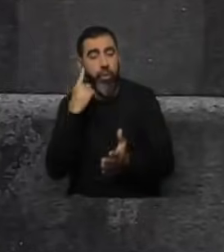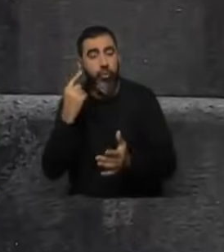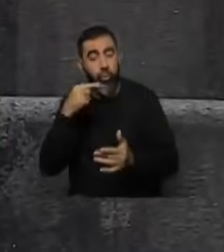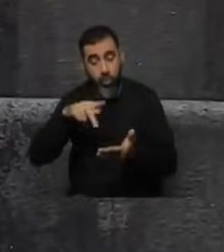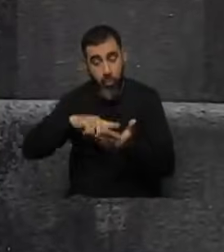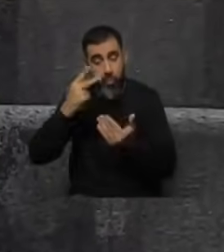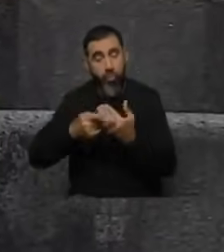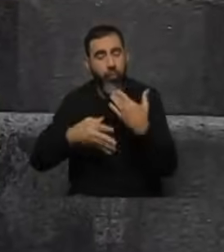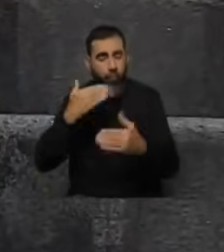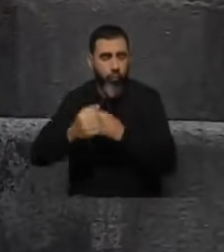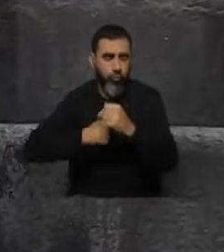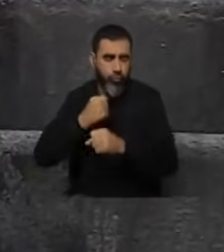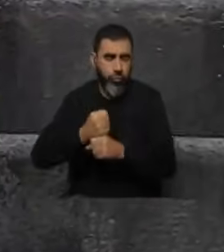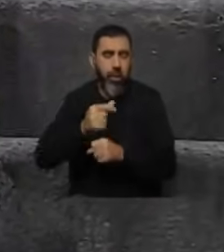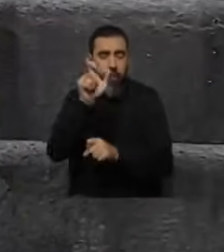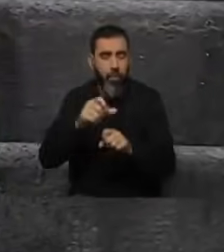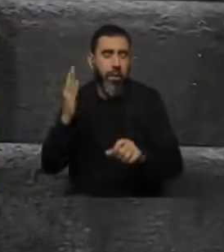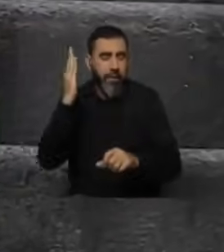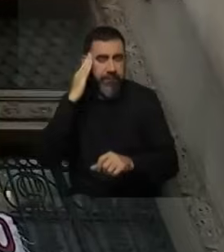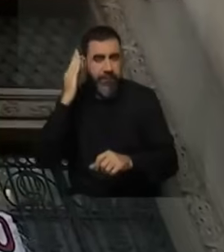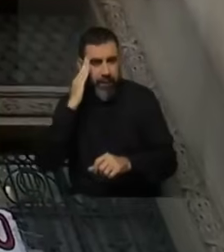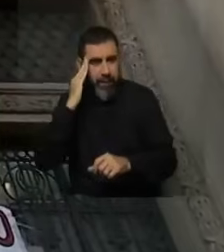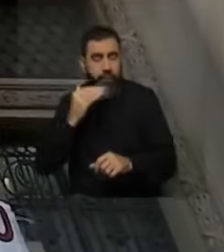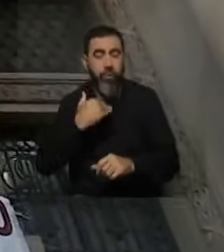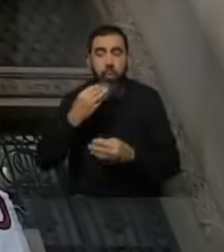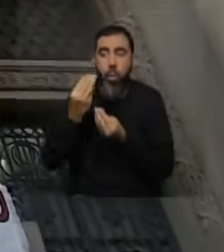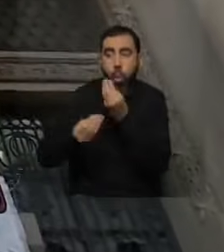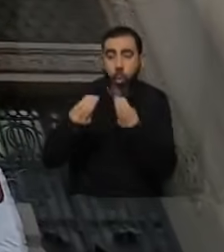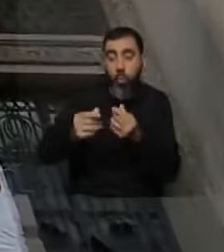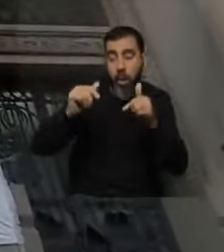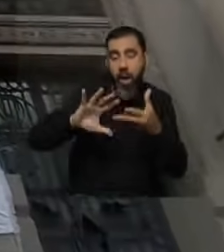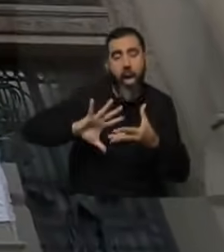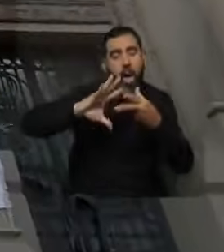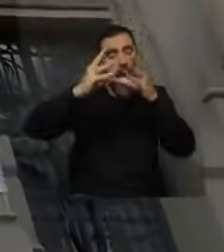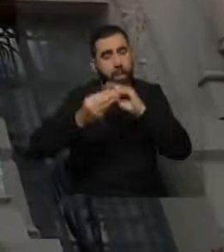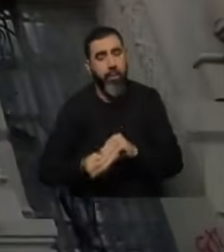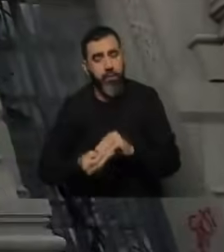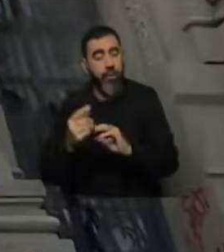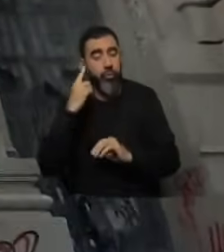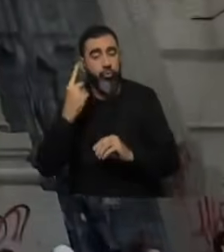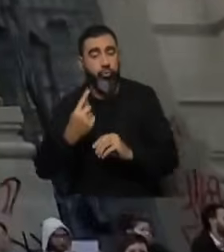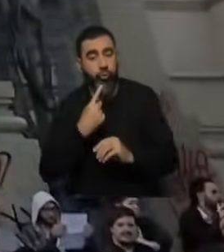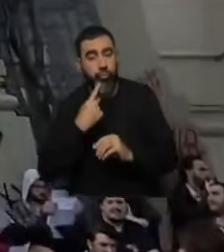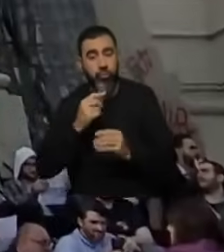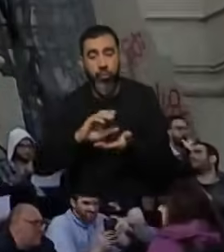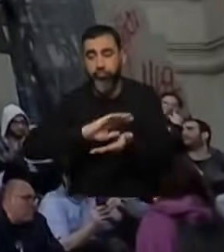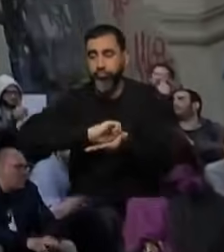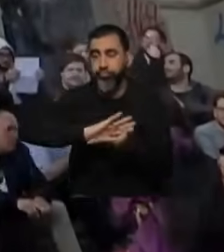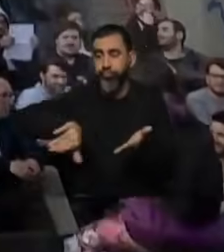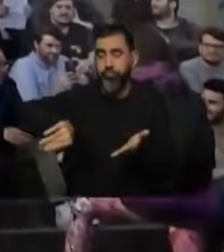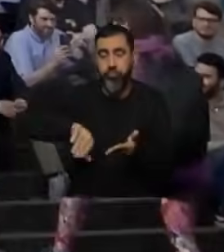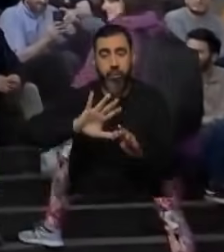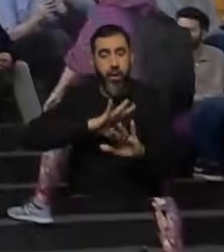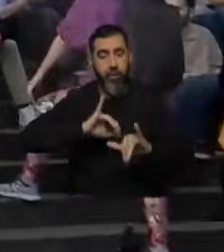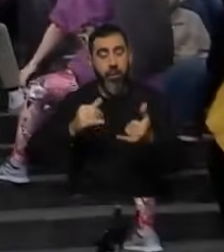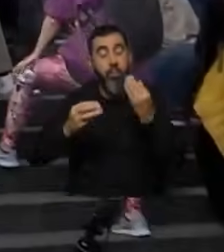proyecto funciona hace muchos años la gente ya está preparada no sabemos cómo van acá están adaptados a las personas sordas y van a borrar esto de un plumazo y